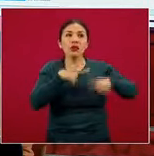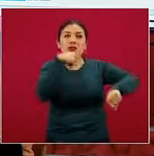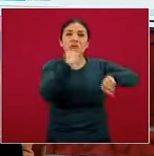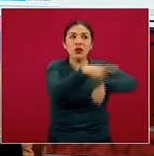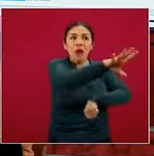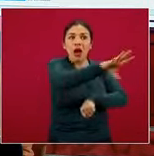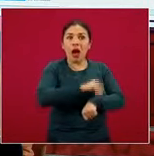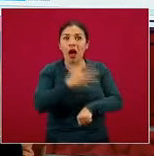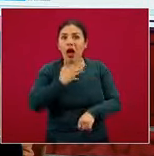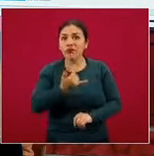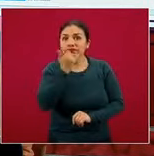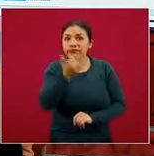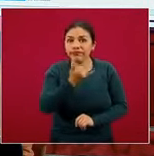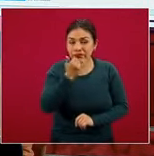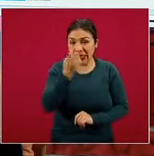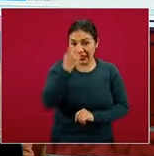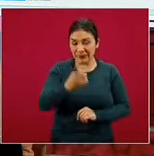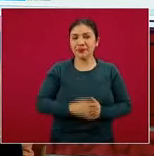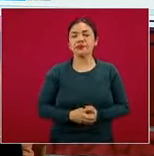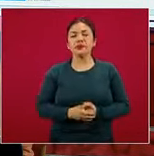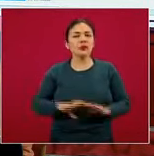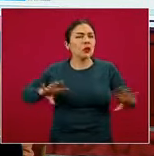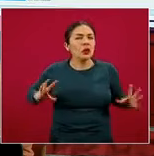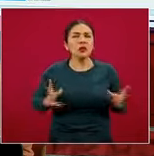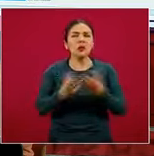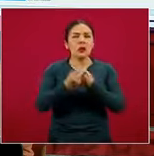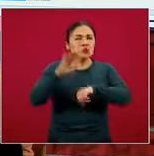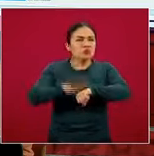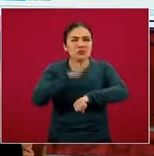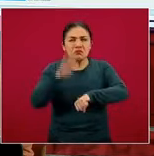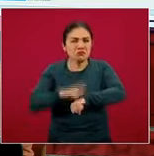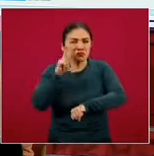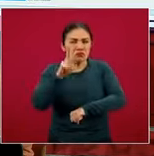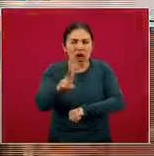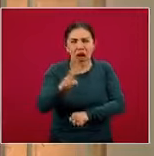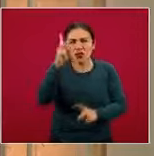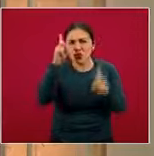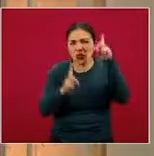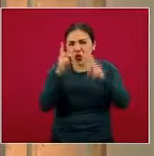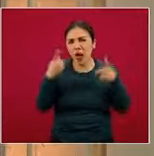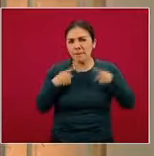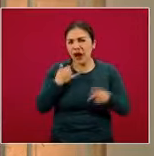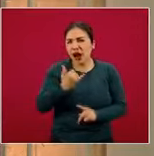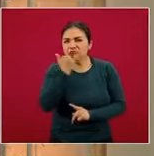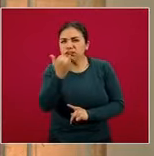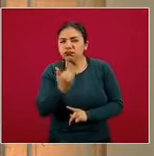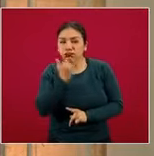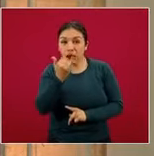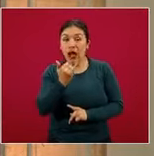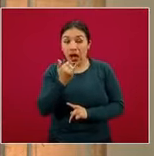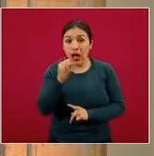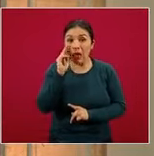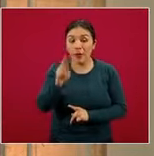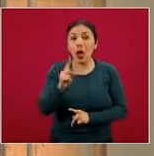por laboratorio. Entonces, de este ejercicio de clasificarlas, finalmente tenemos que